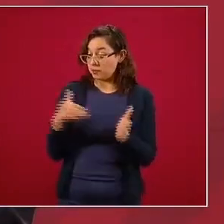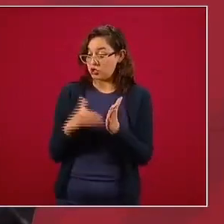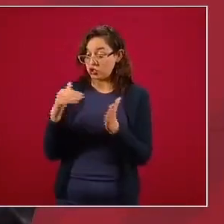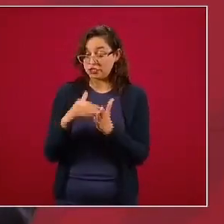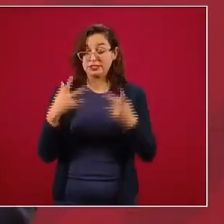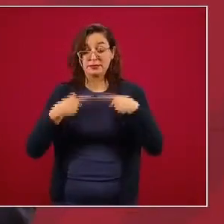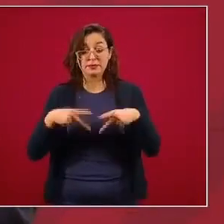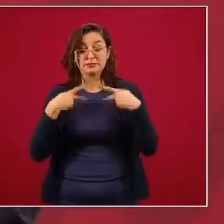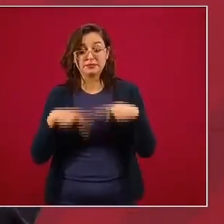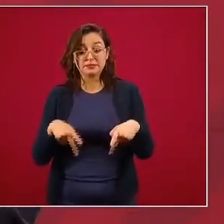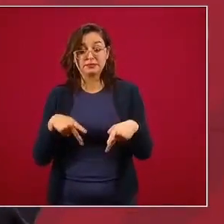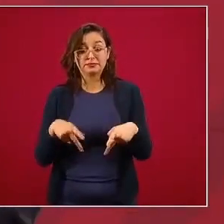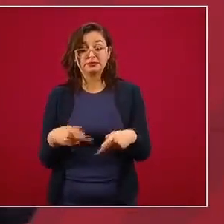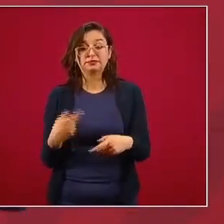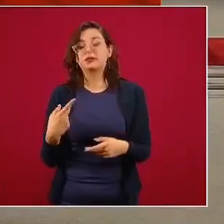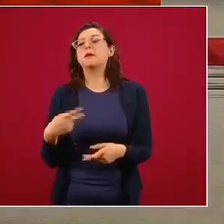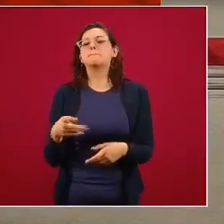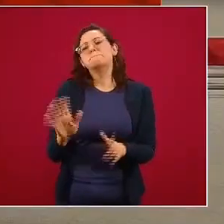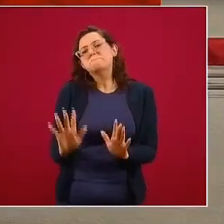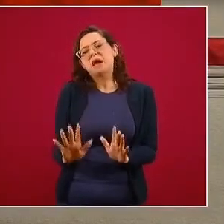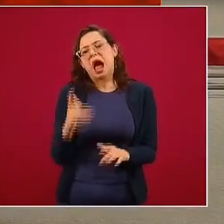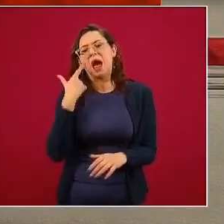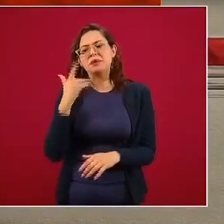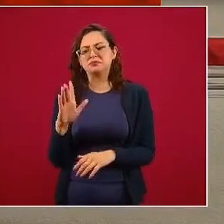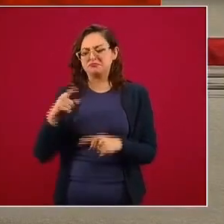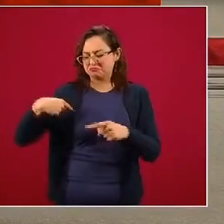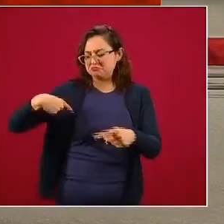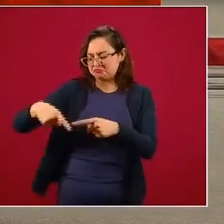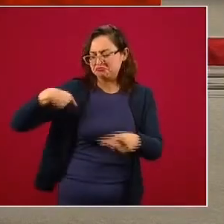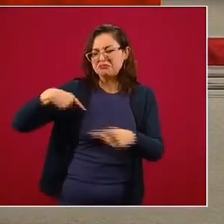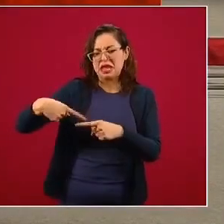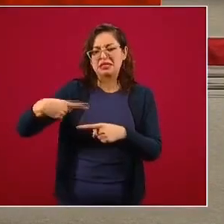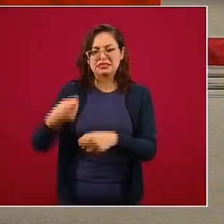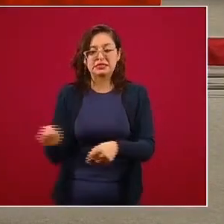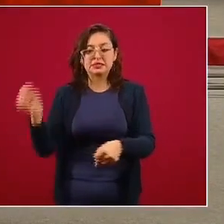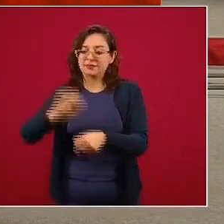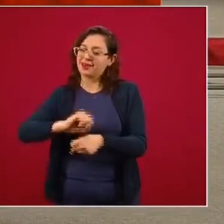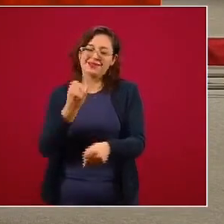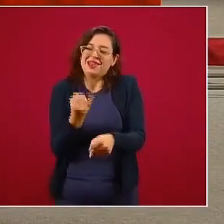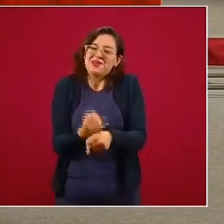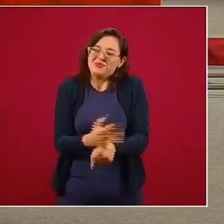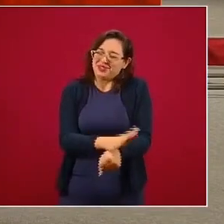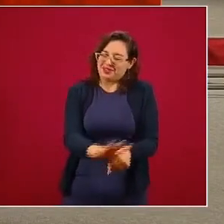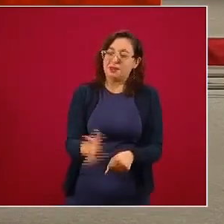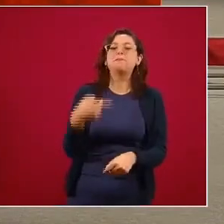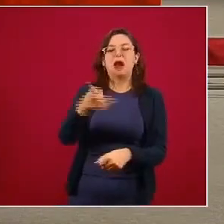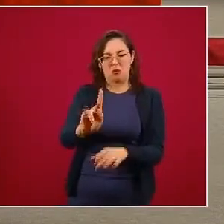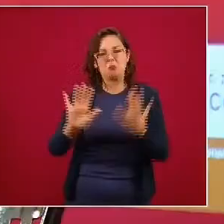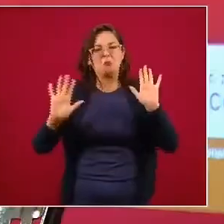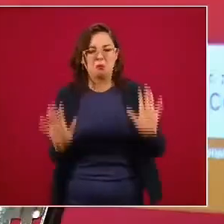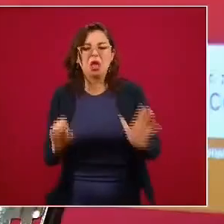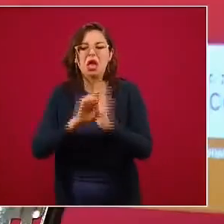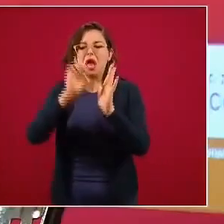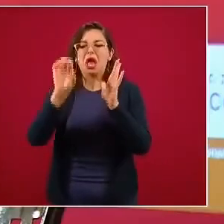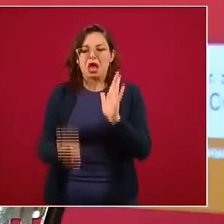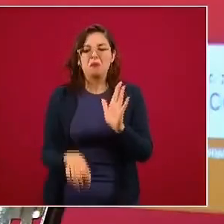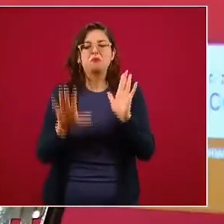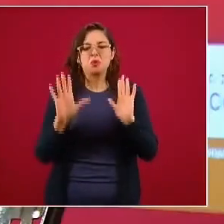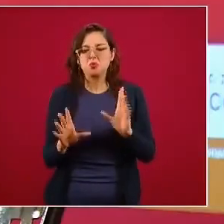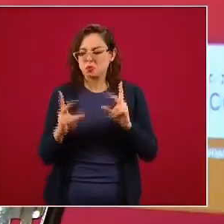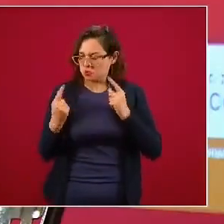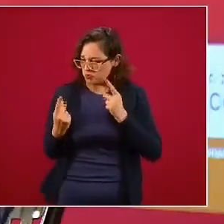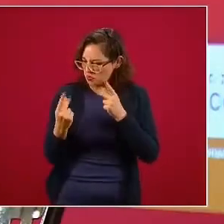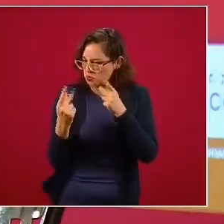habitantes. Pero lo hacemos esta semana, suponiendo, lo cual evidentemente no es posible, que se pueda hacer con la